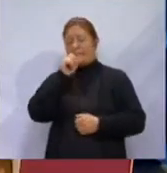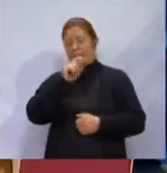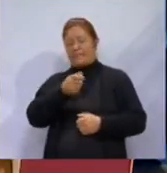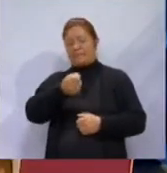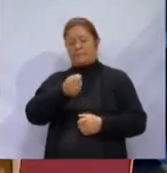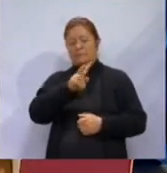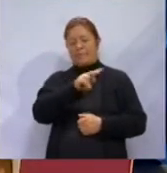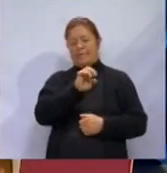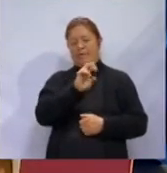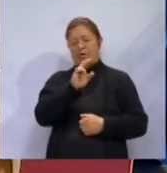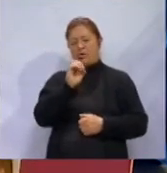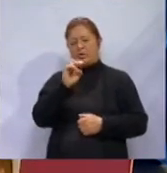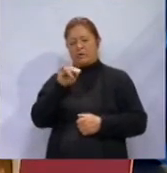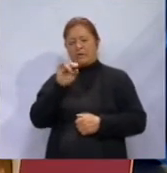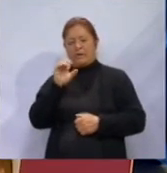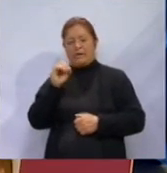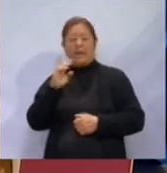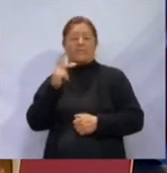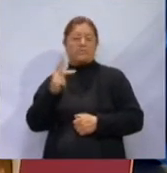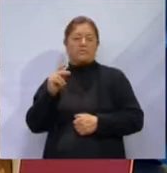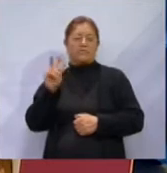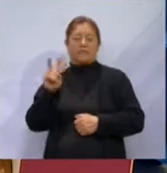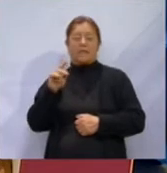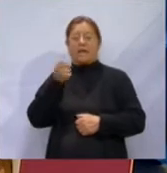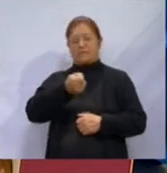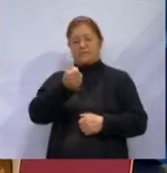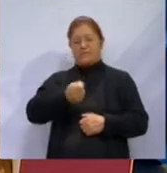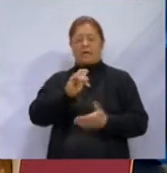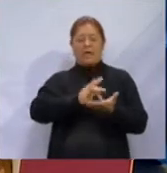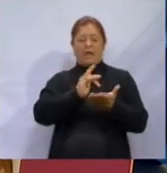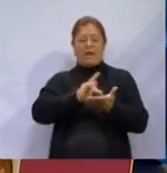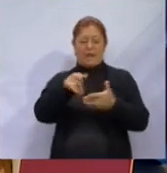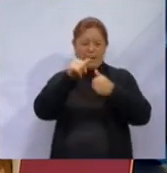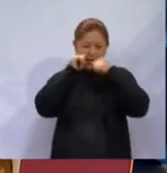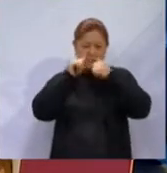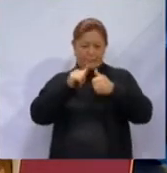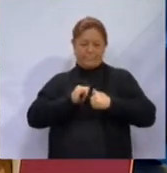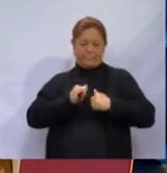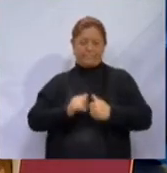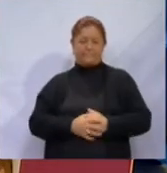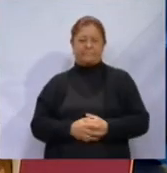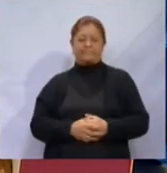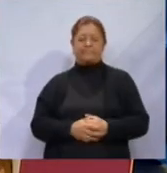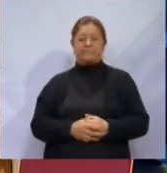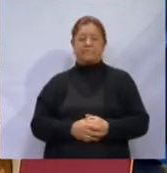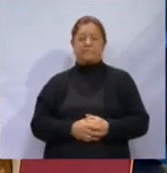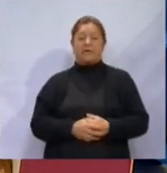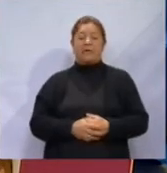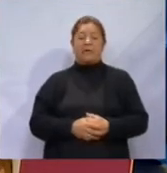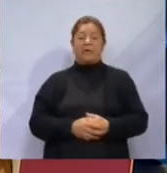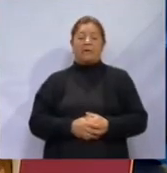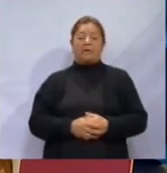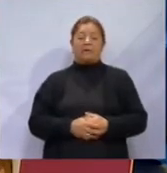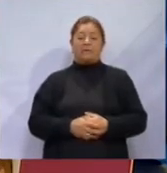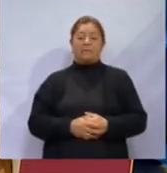para Verónica Poesía Vidal. Saludos. Gracias por observarnos. Y bueno, Celi, con respecto